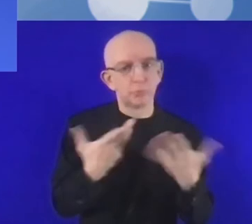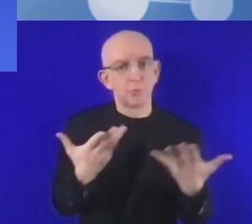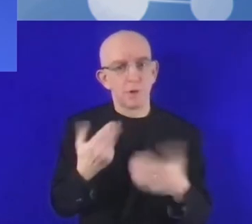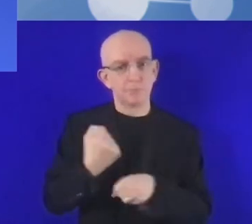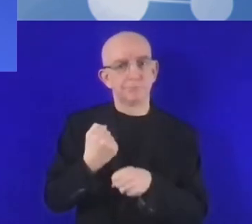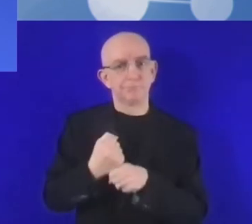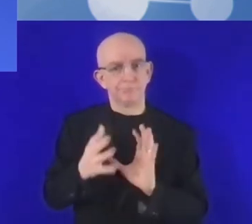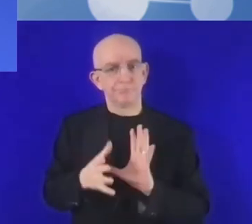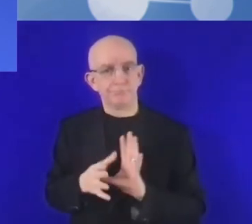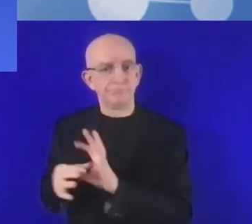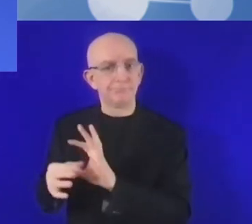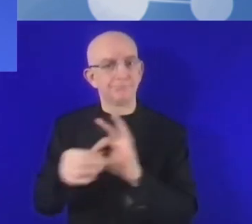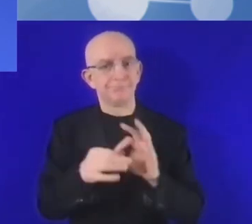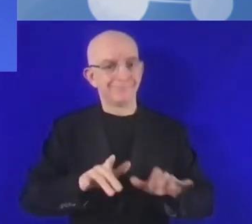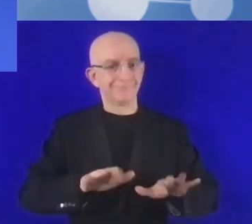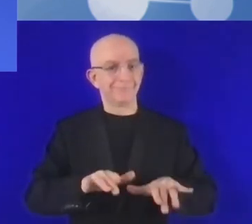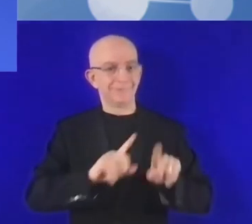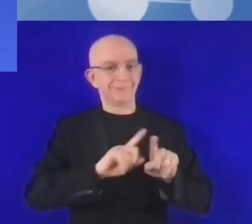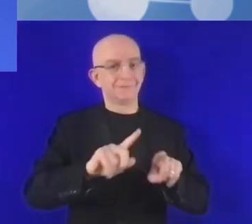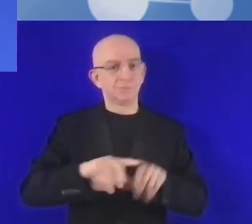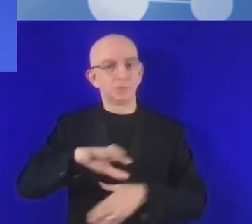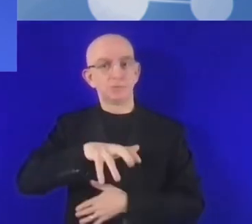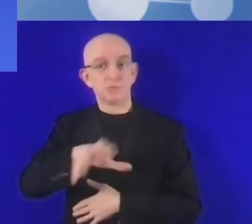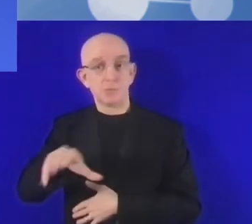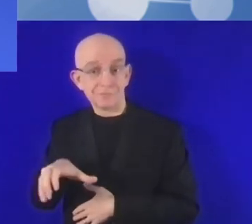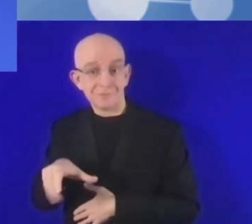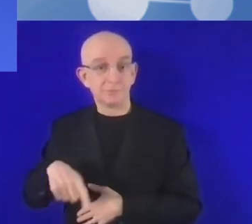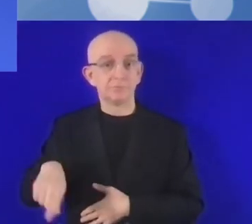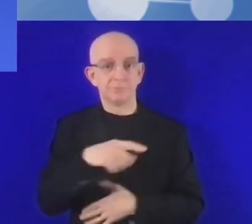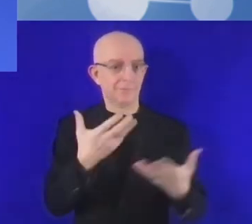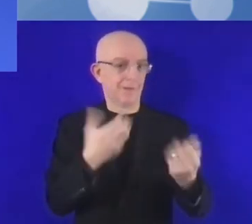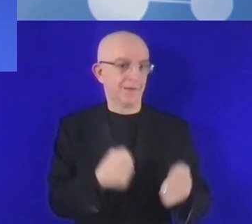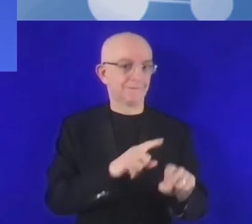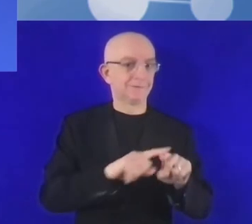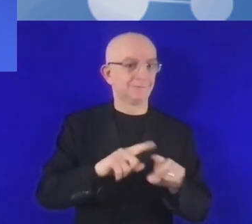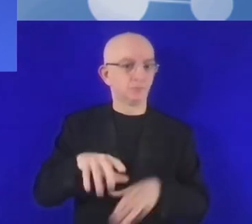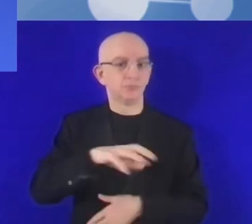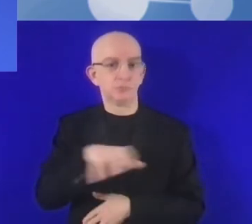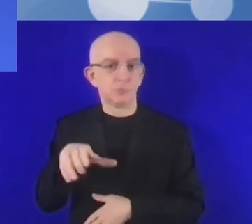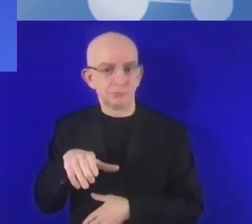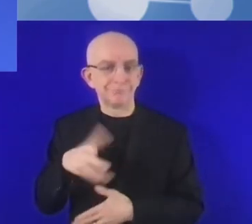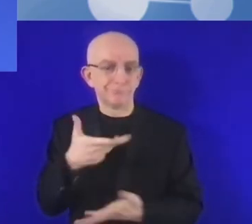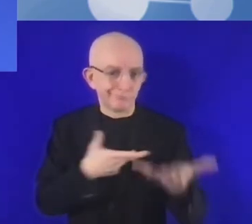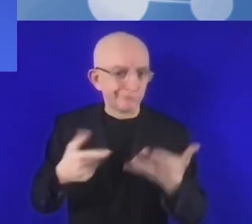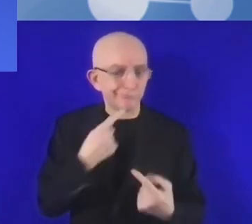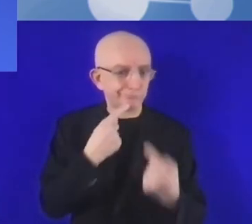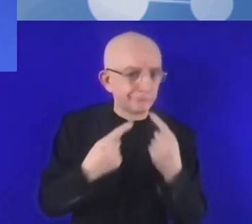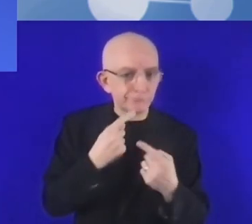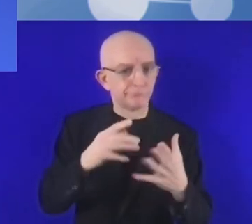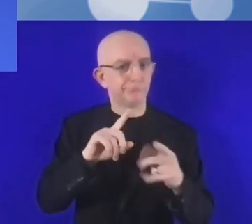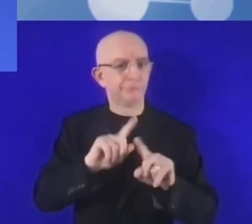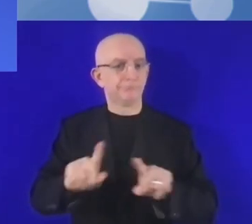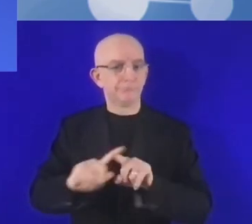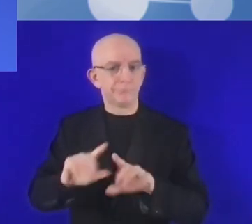muchos países del mundo. Hablamos sobre las posibilidades de cooperación aquí en los formatos del